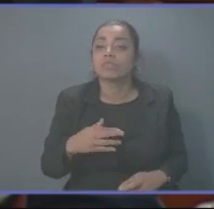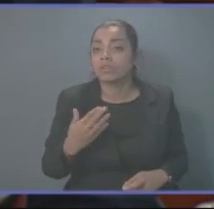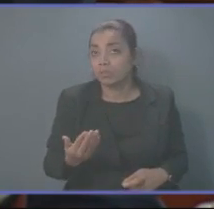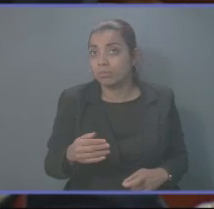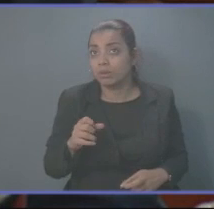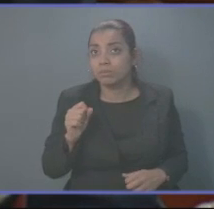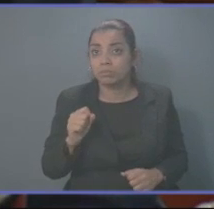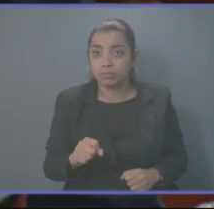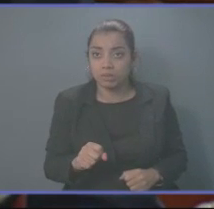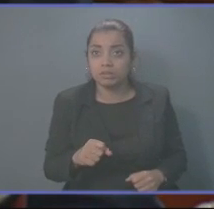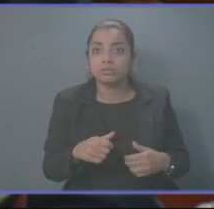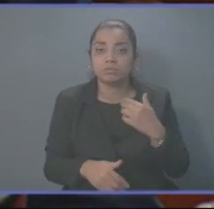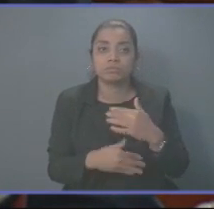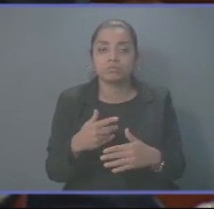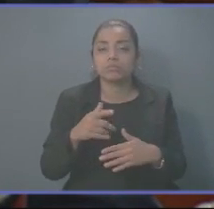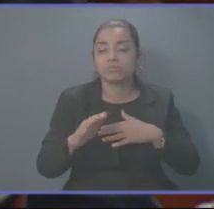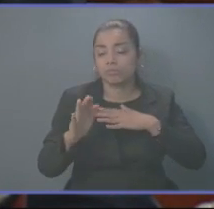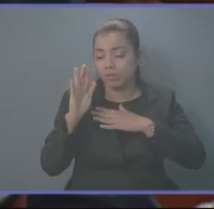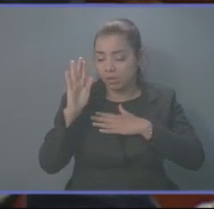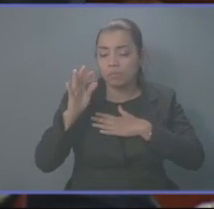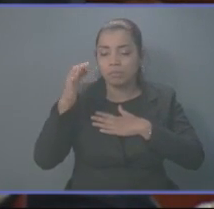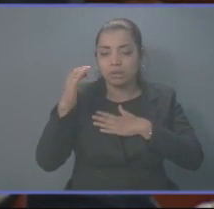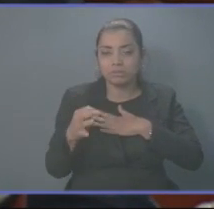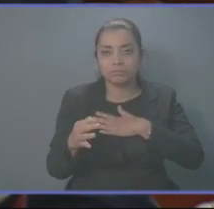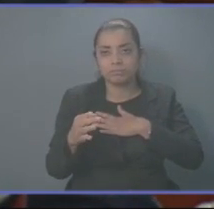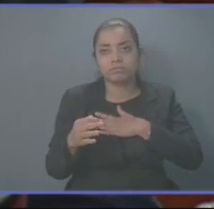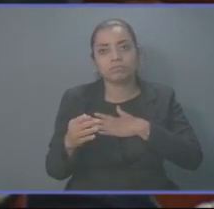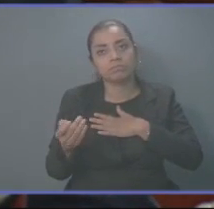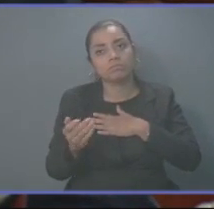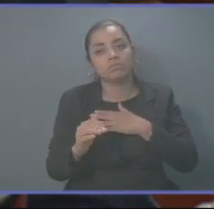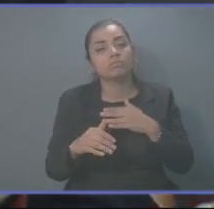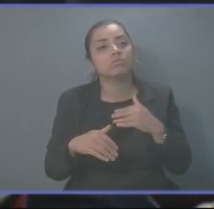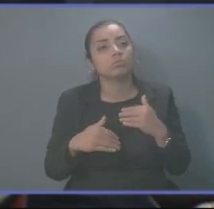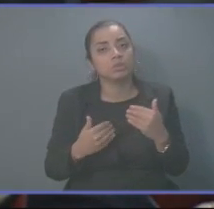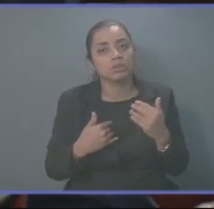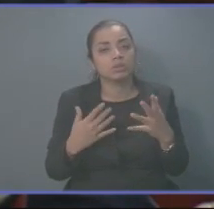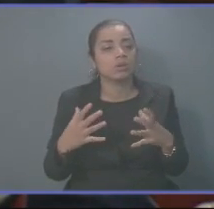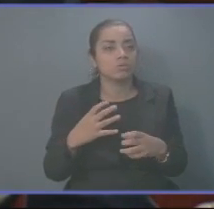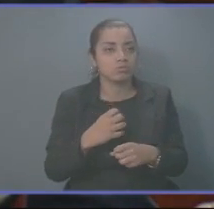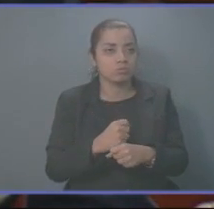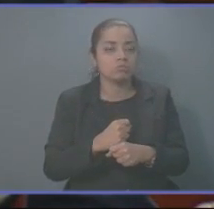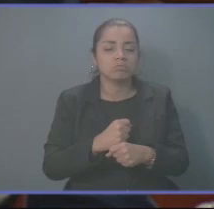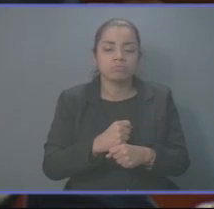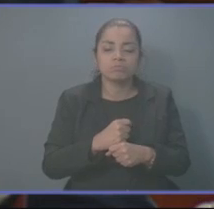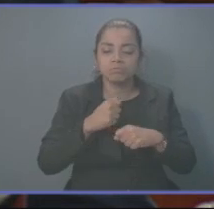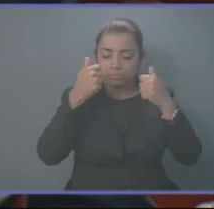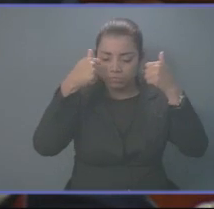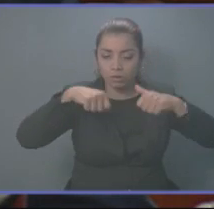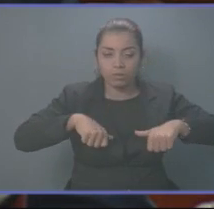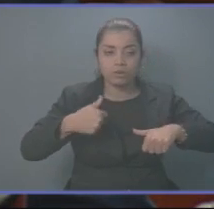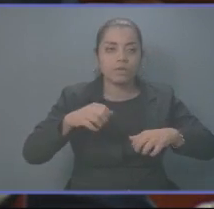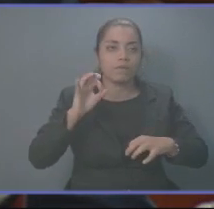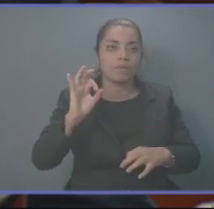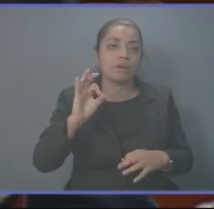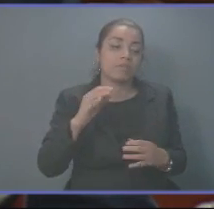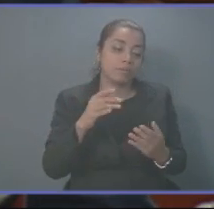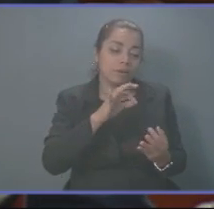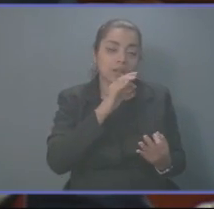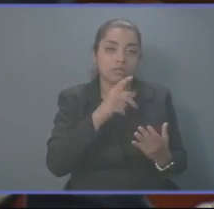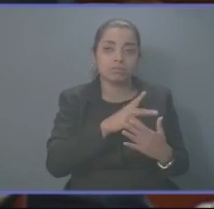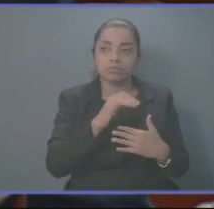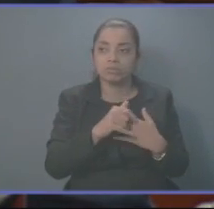permitirá que se cumplan los fines antes expresados, por lo que ha concluido emitir dictamen favorable, para lo cual adjunta